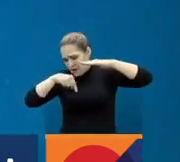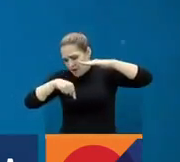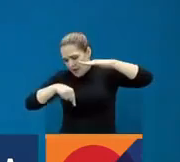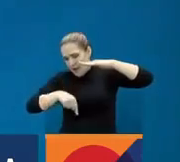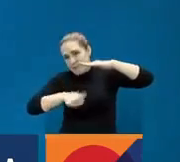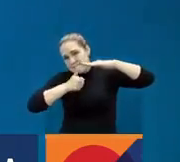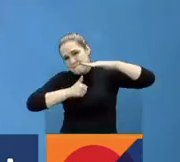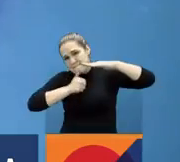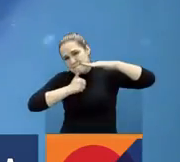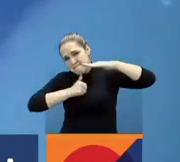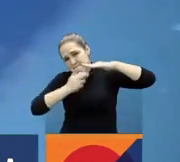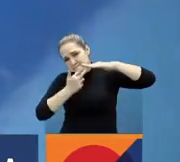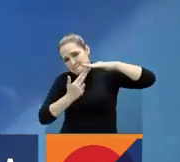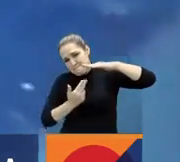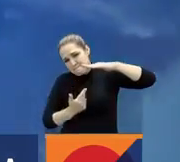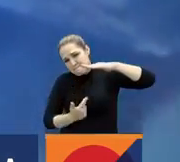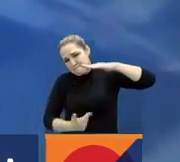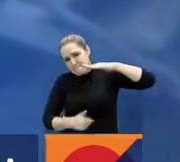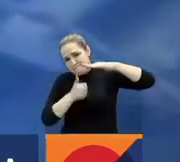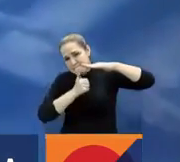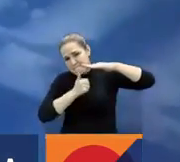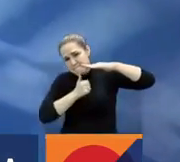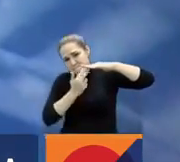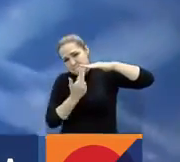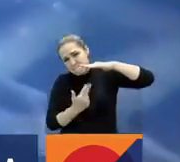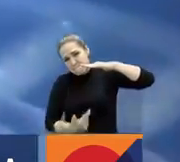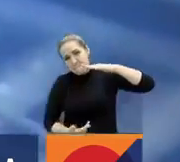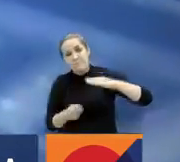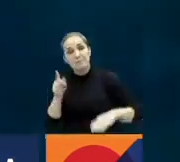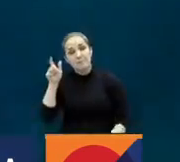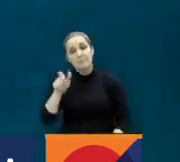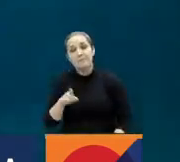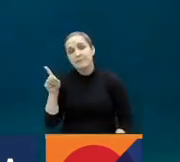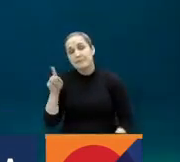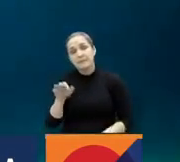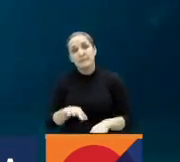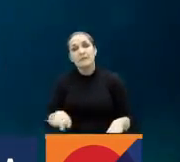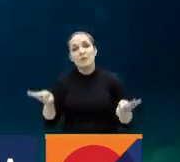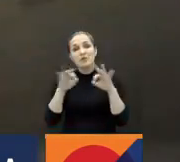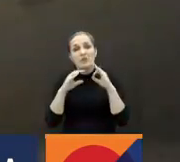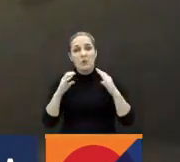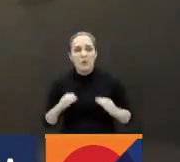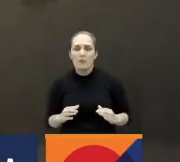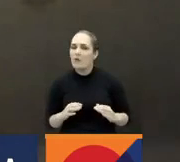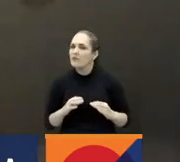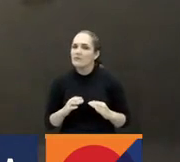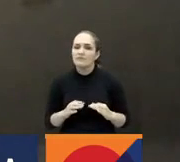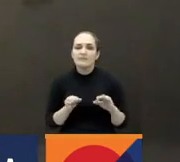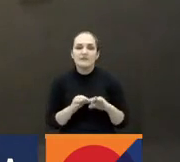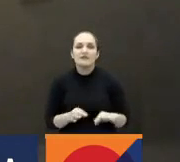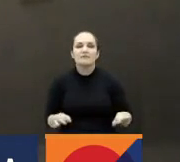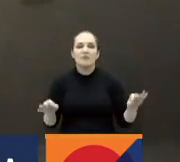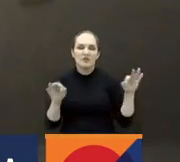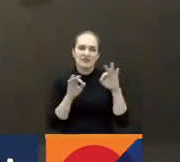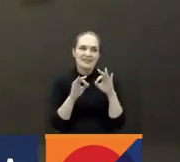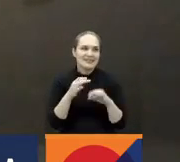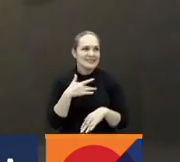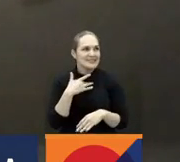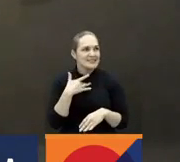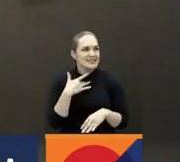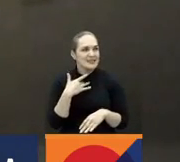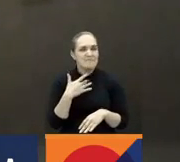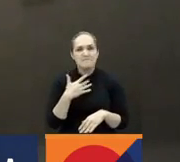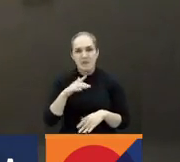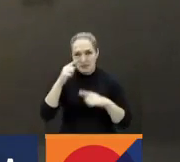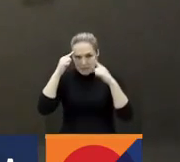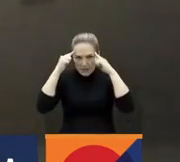de aguantar la mayor cantidad de tiempo la respiración. Pero para Cristian, la clave no es el estado físico. Es un deporte que es, yo diría que es